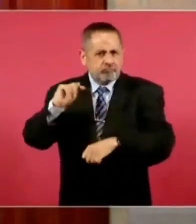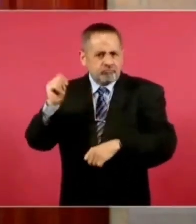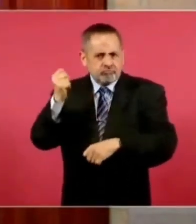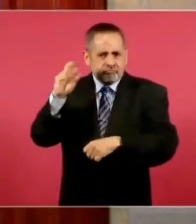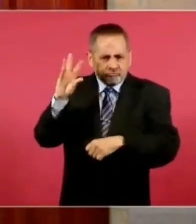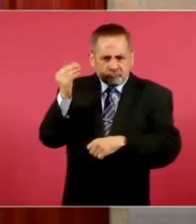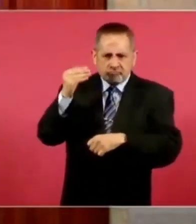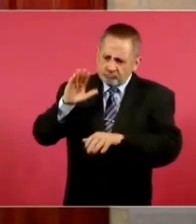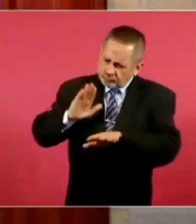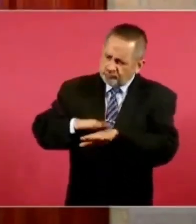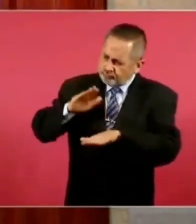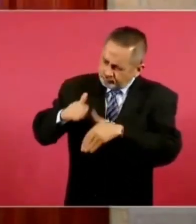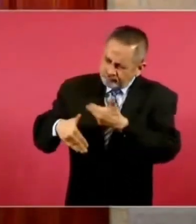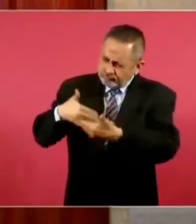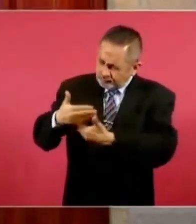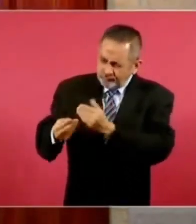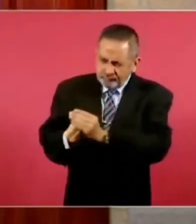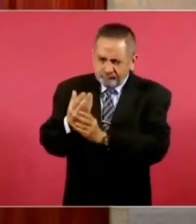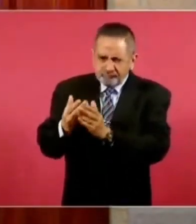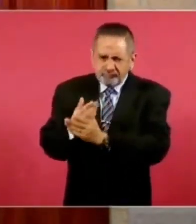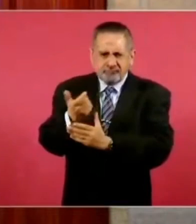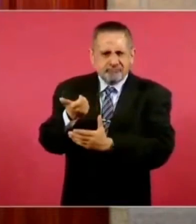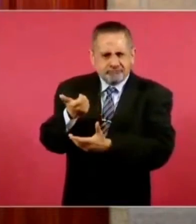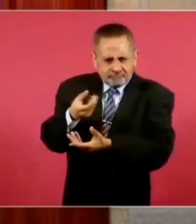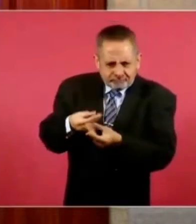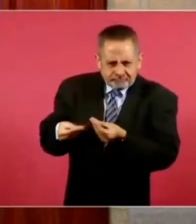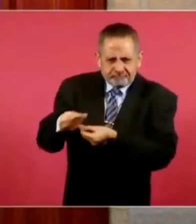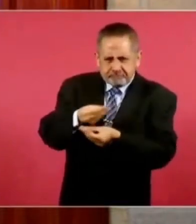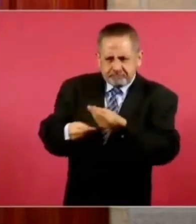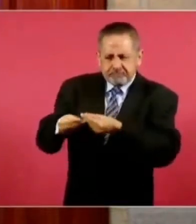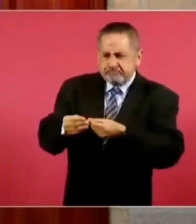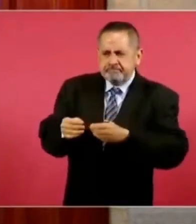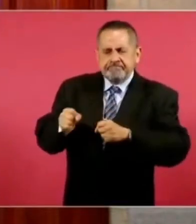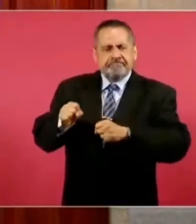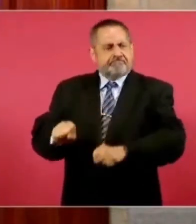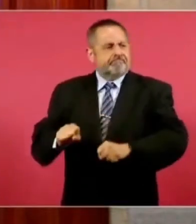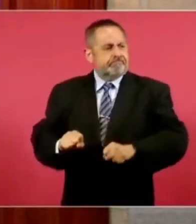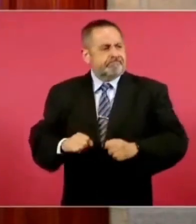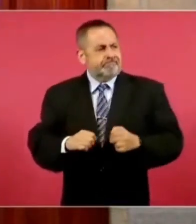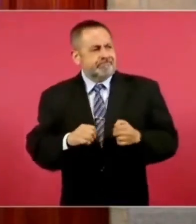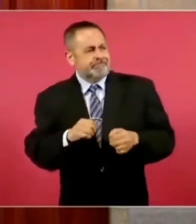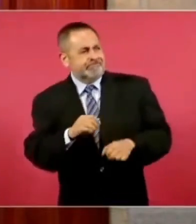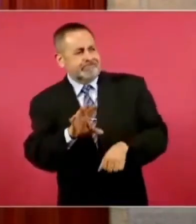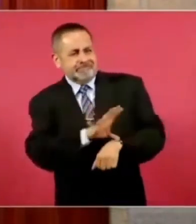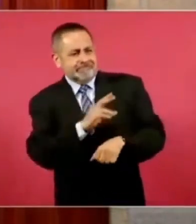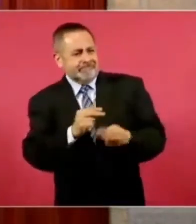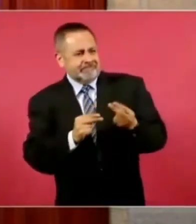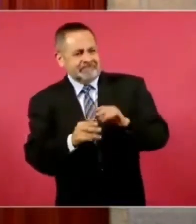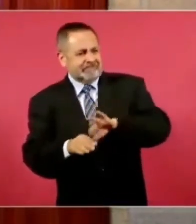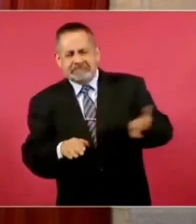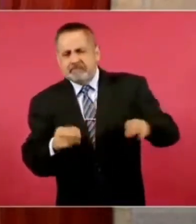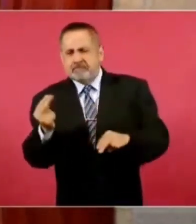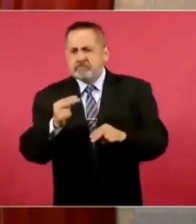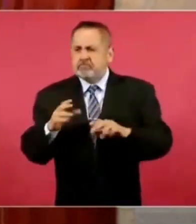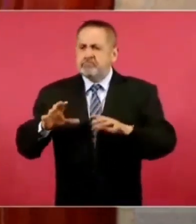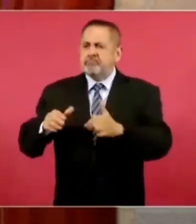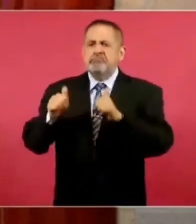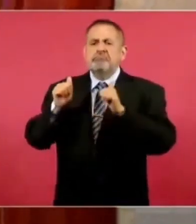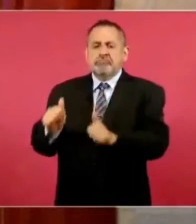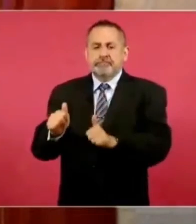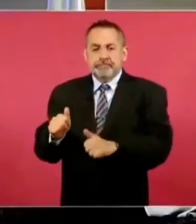una eficiencia administrativa para lograr nuestra independencia energética, que dicho sea de paso ya se